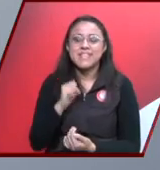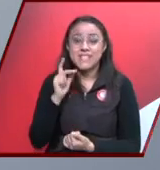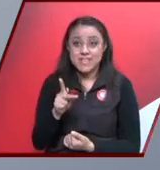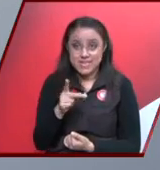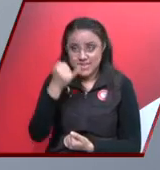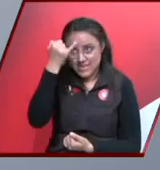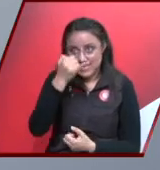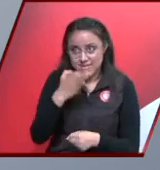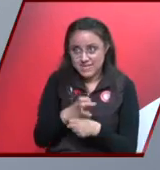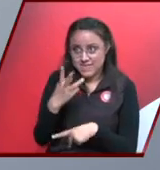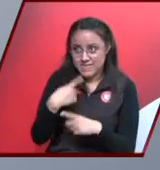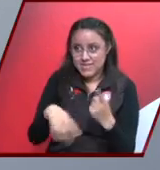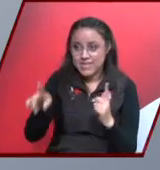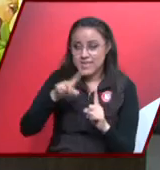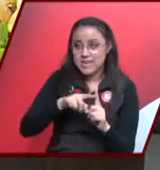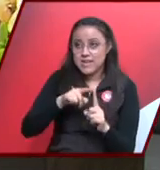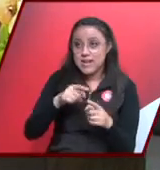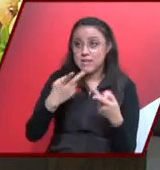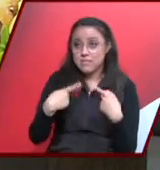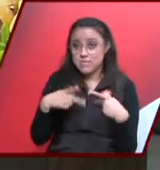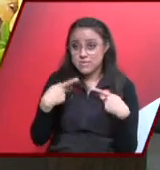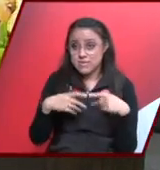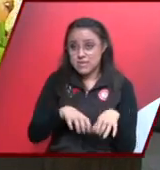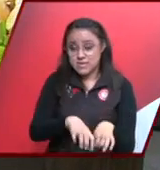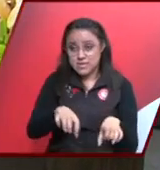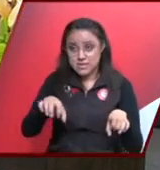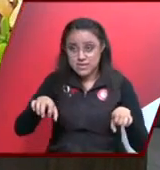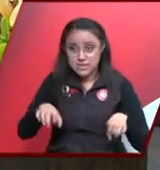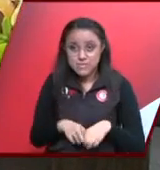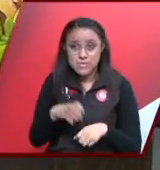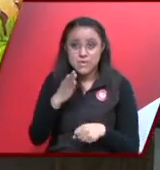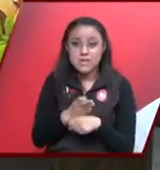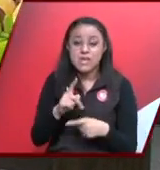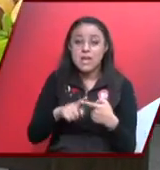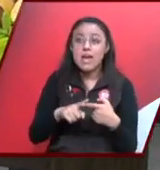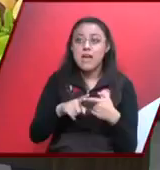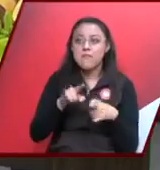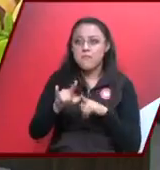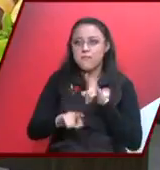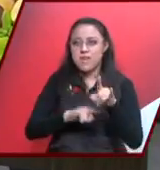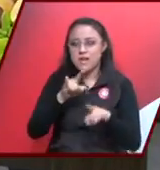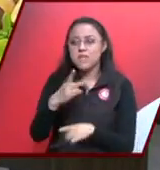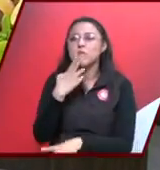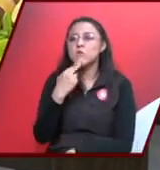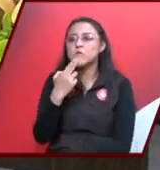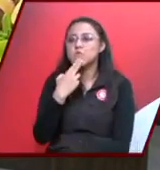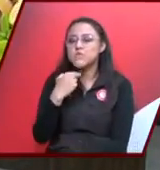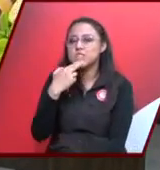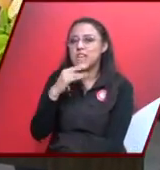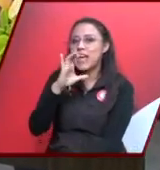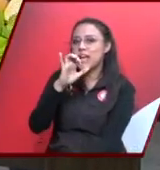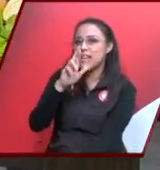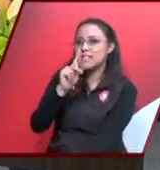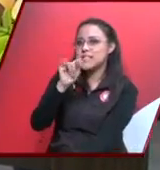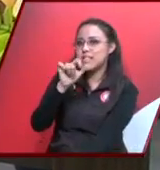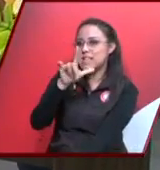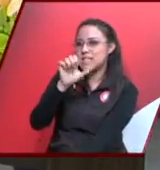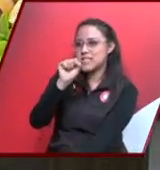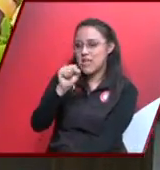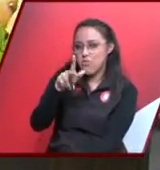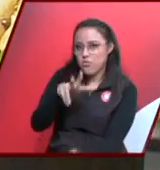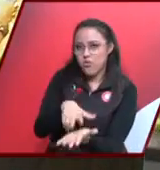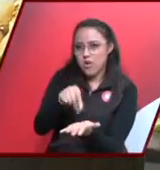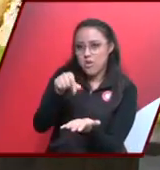se encuentra con nosotros parte del equipo de lo que es la Feria del Dulce Cristalizado de Santa Cruz Acaltixca en